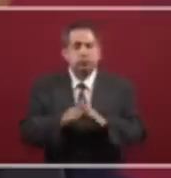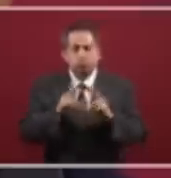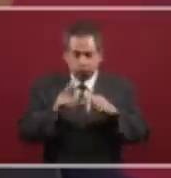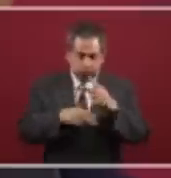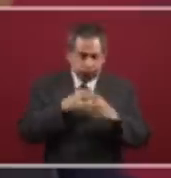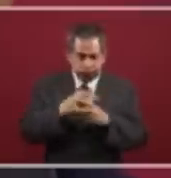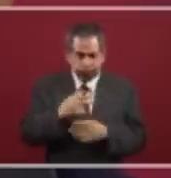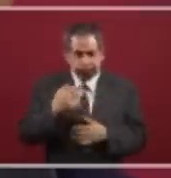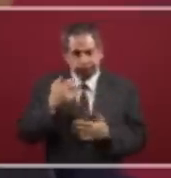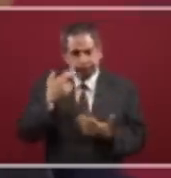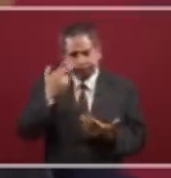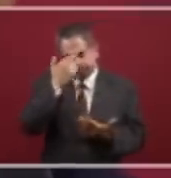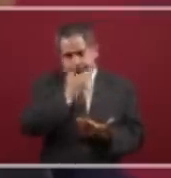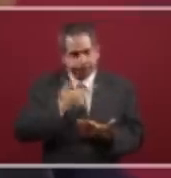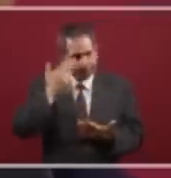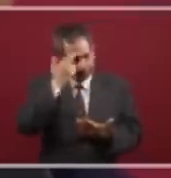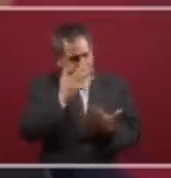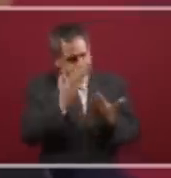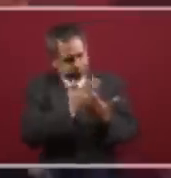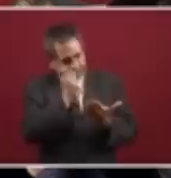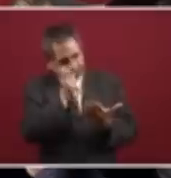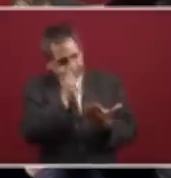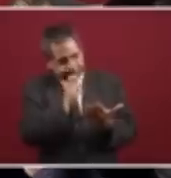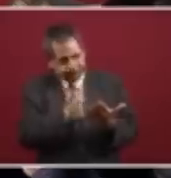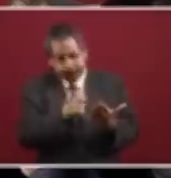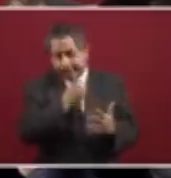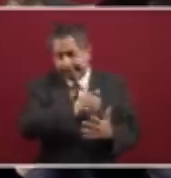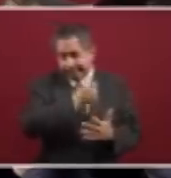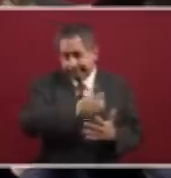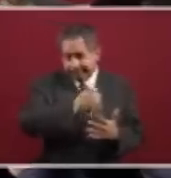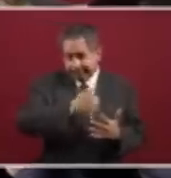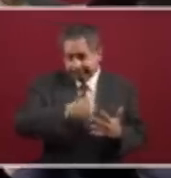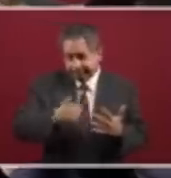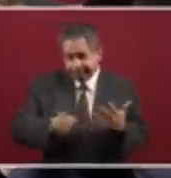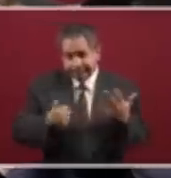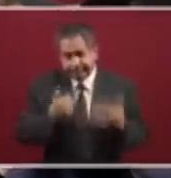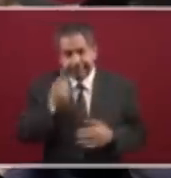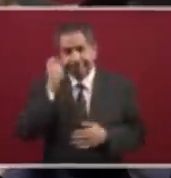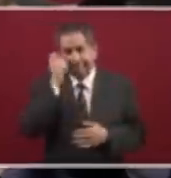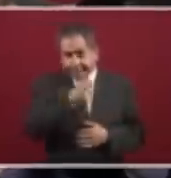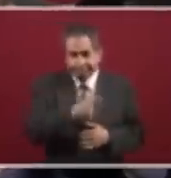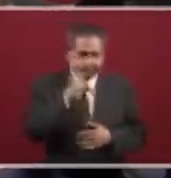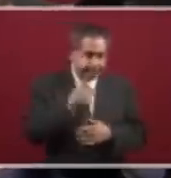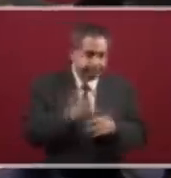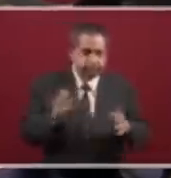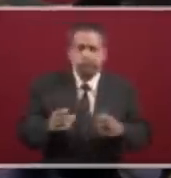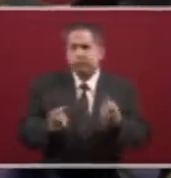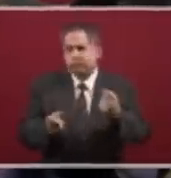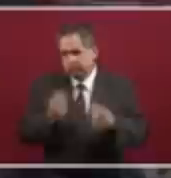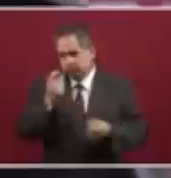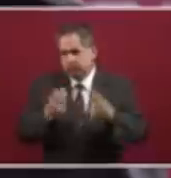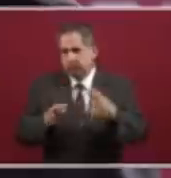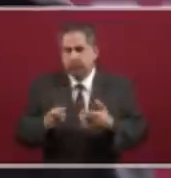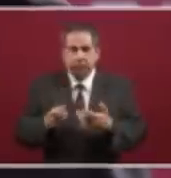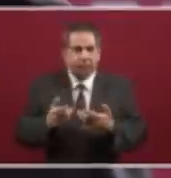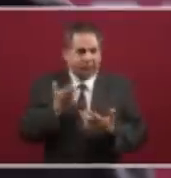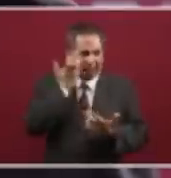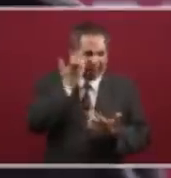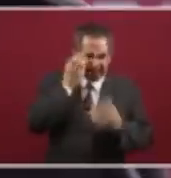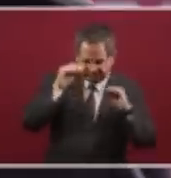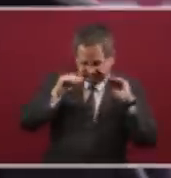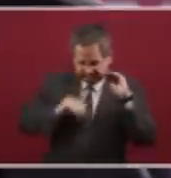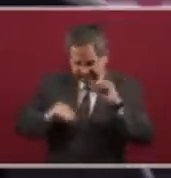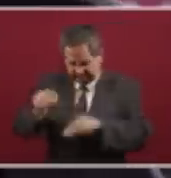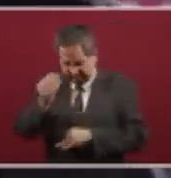de todos estos casos desde luego hay a los que se les fabricaron delitos